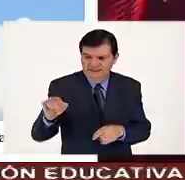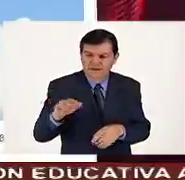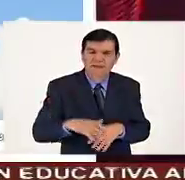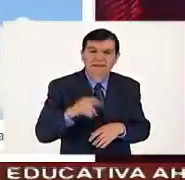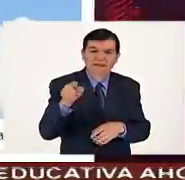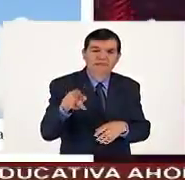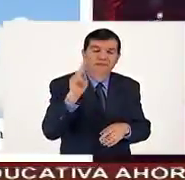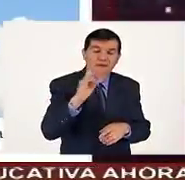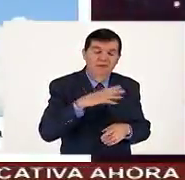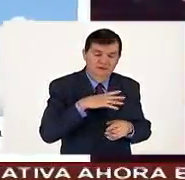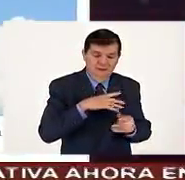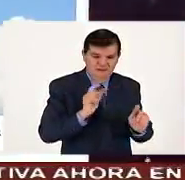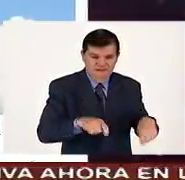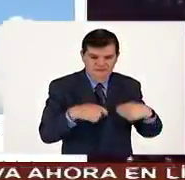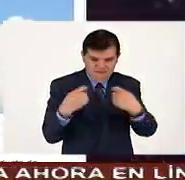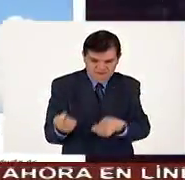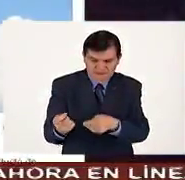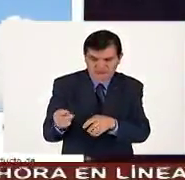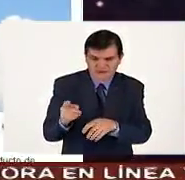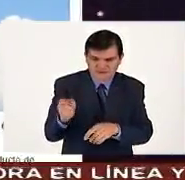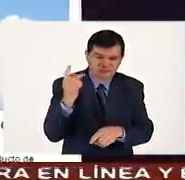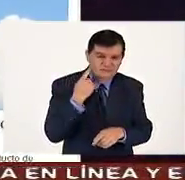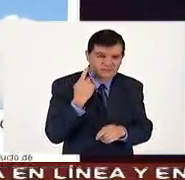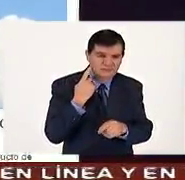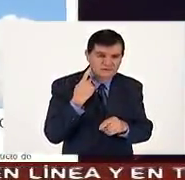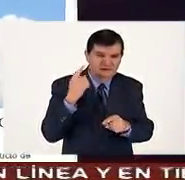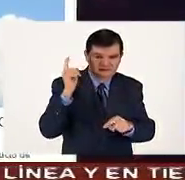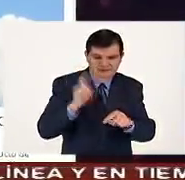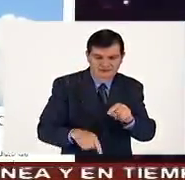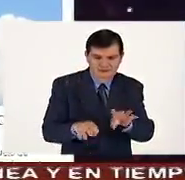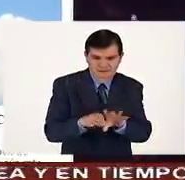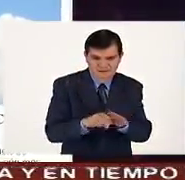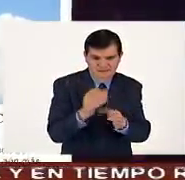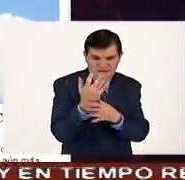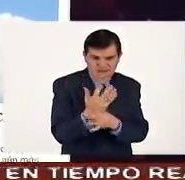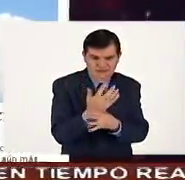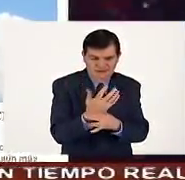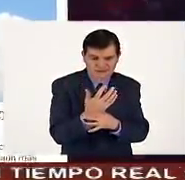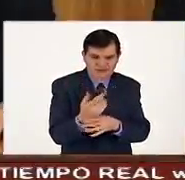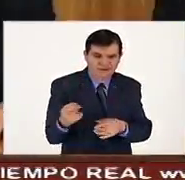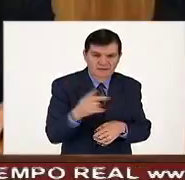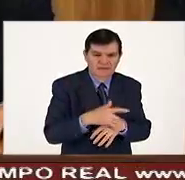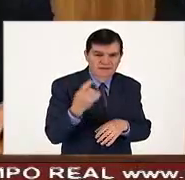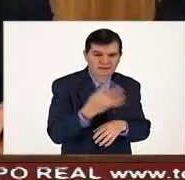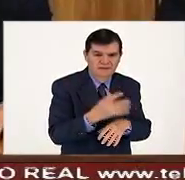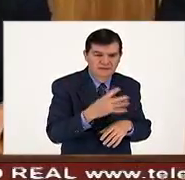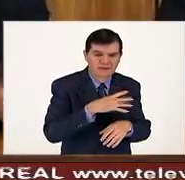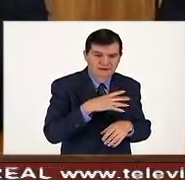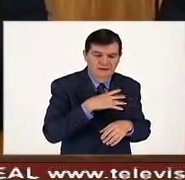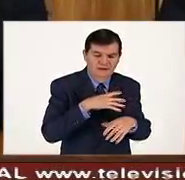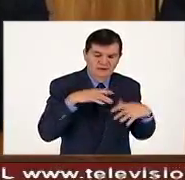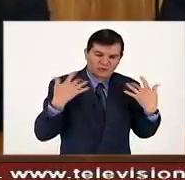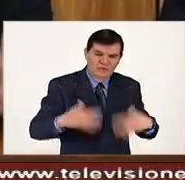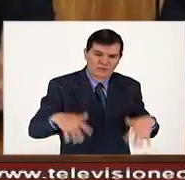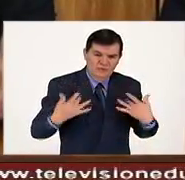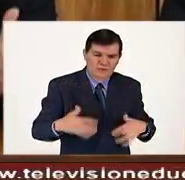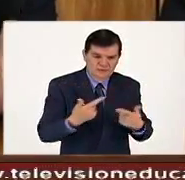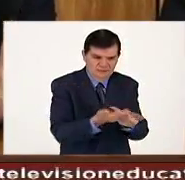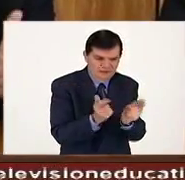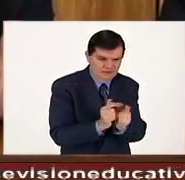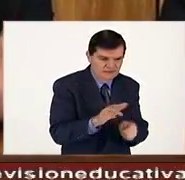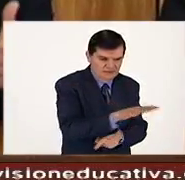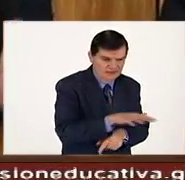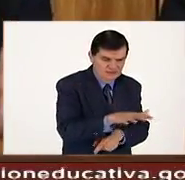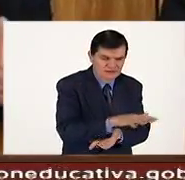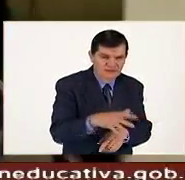duda alguna la transición, esta transición política que rompe, como bien comentas, el kirchnerismo, pues está siendo doloroso para este grupo